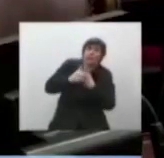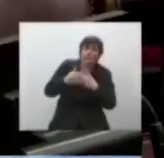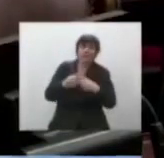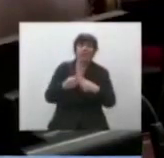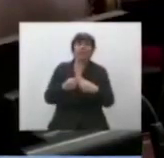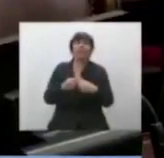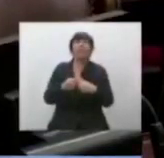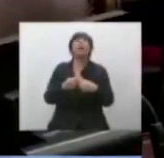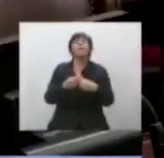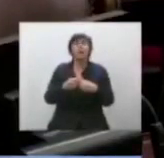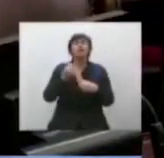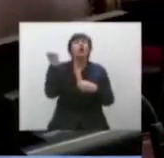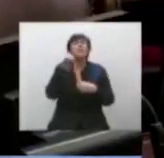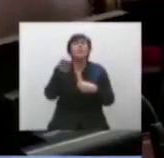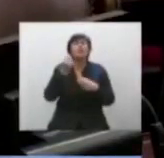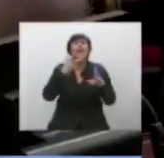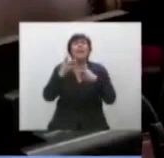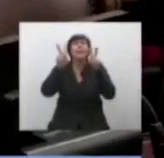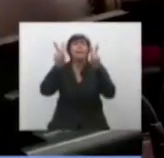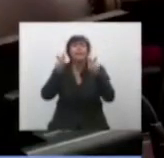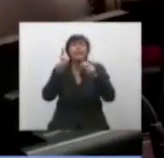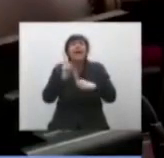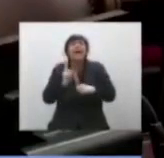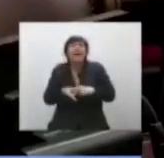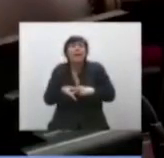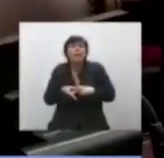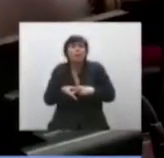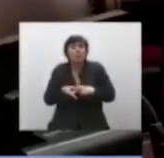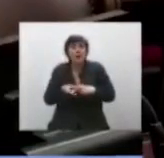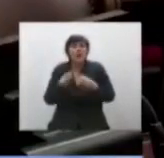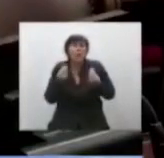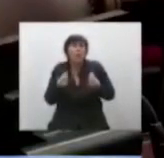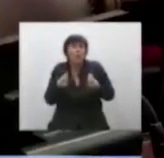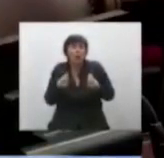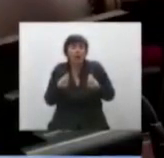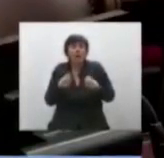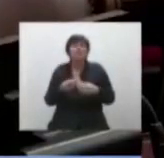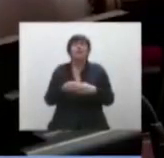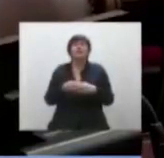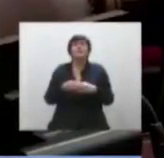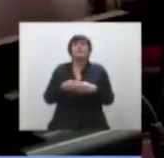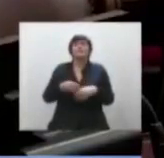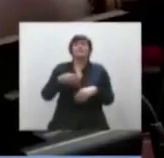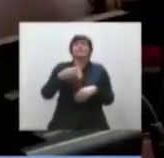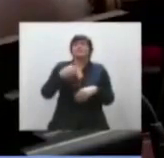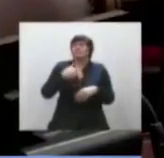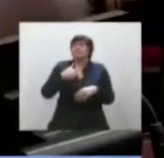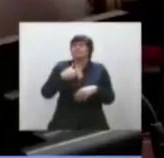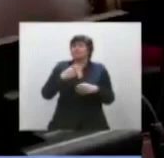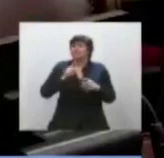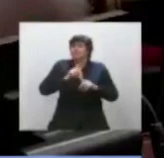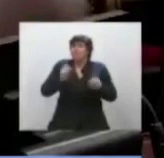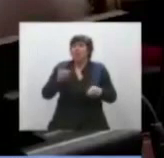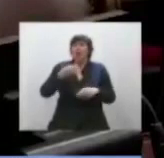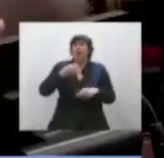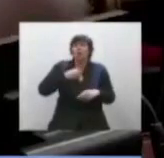lo más triste son las cosas que dijeron, las cosas que tuvimos que escuchar y soportar, porque una violación es violencia por el acto de violación.